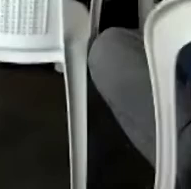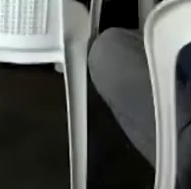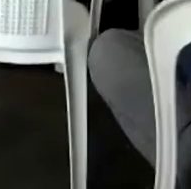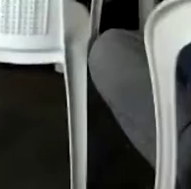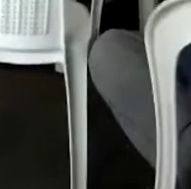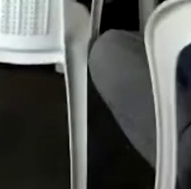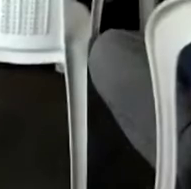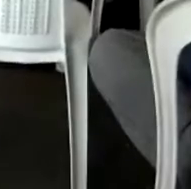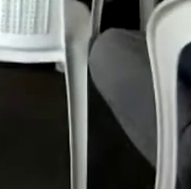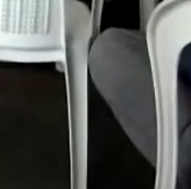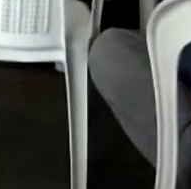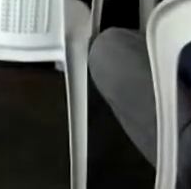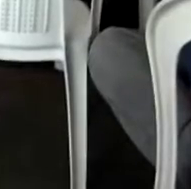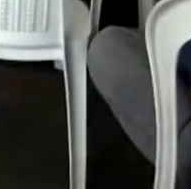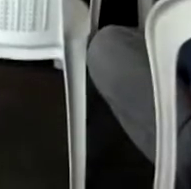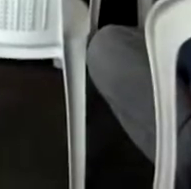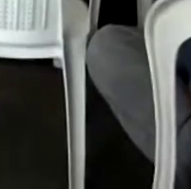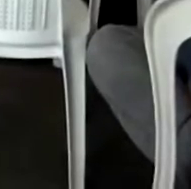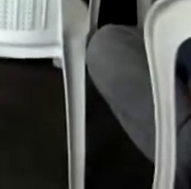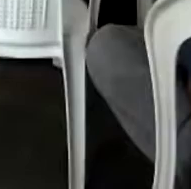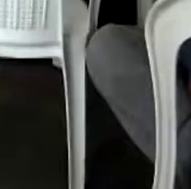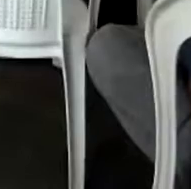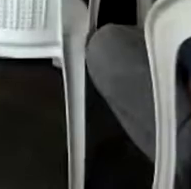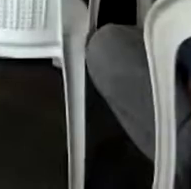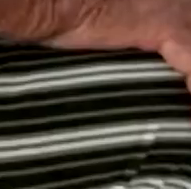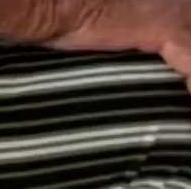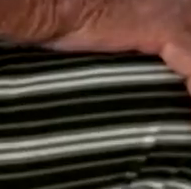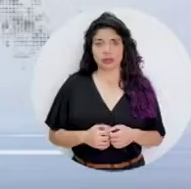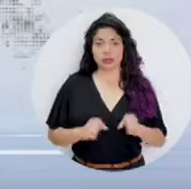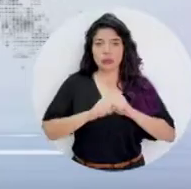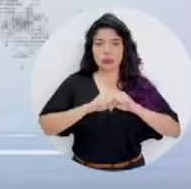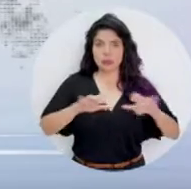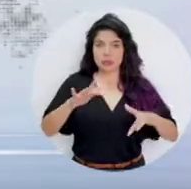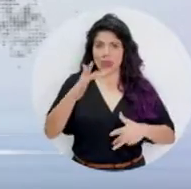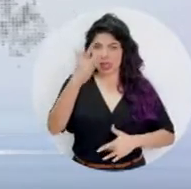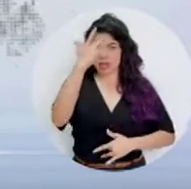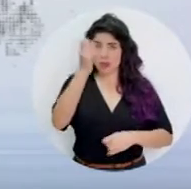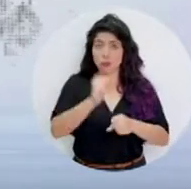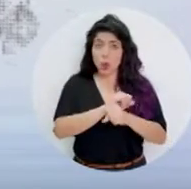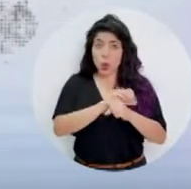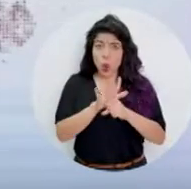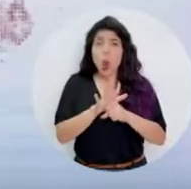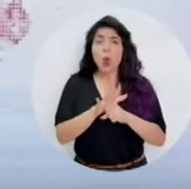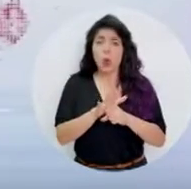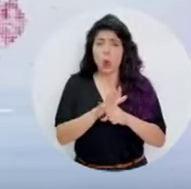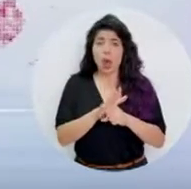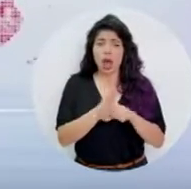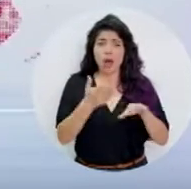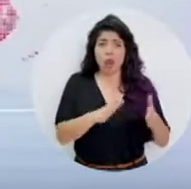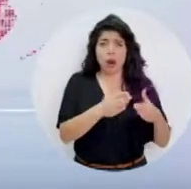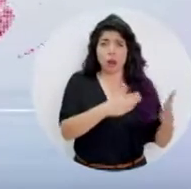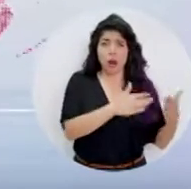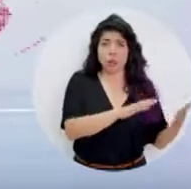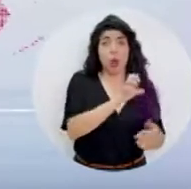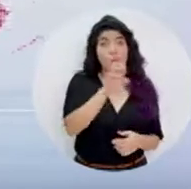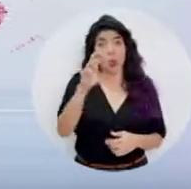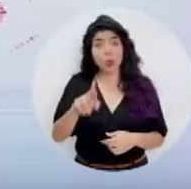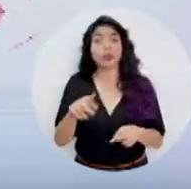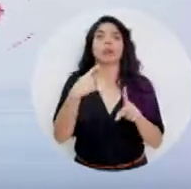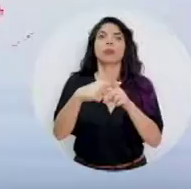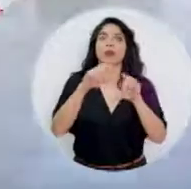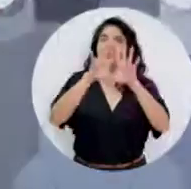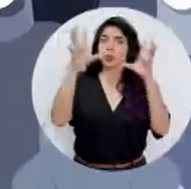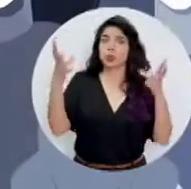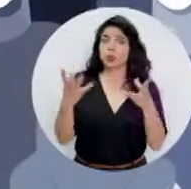acuerdo con los datos de la encuesta de factores de riesgo cardiovascular del año 2018 realizada por la caja 4.8 por ciento de personas